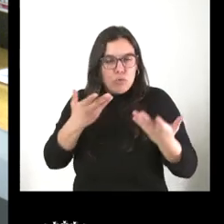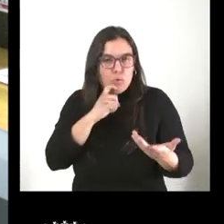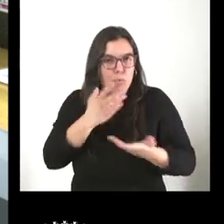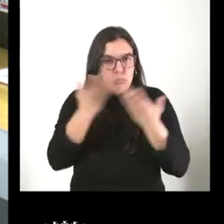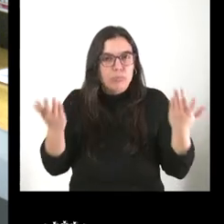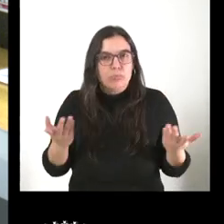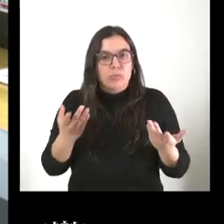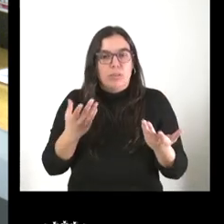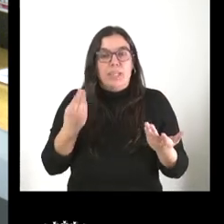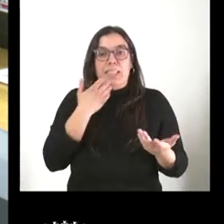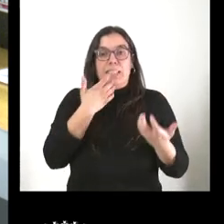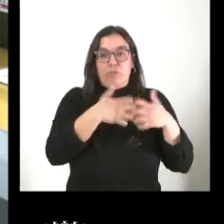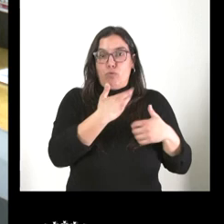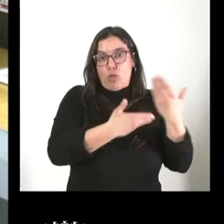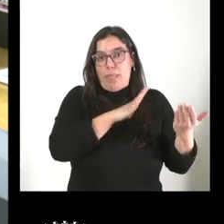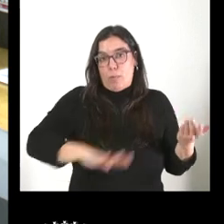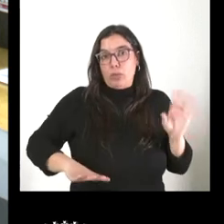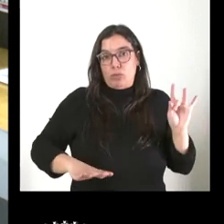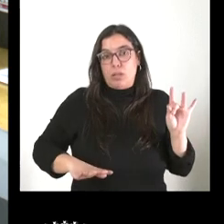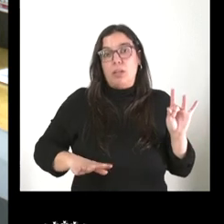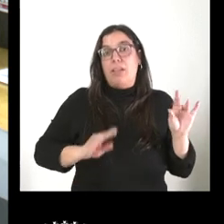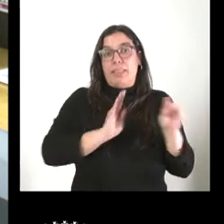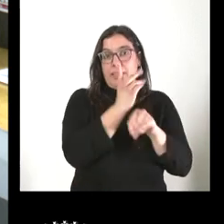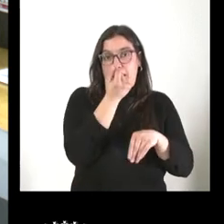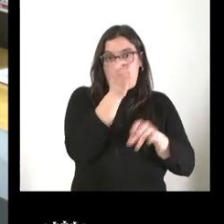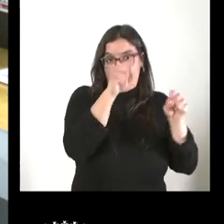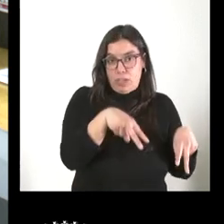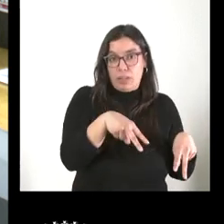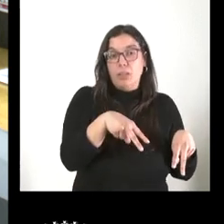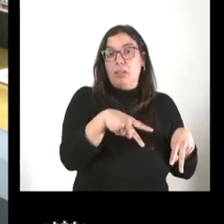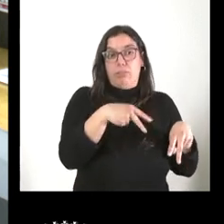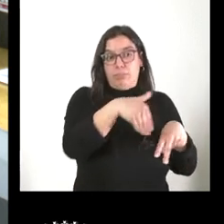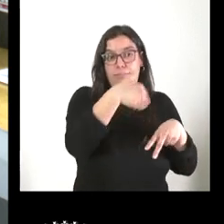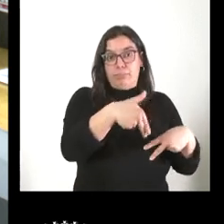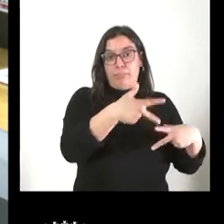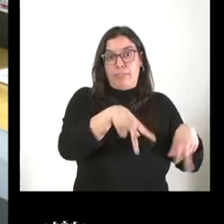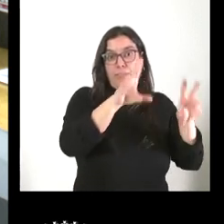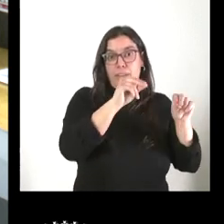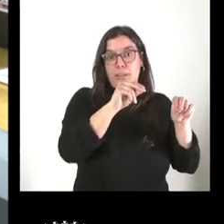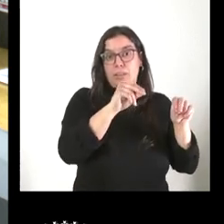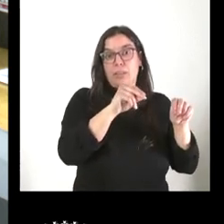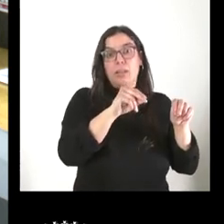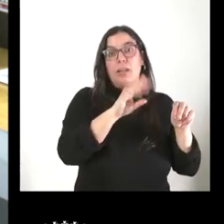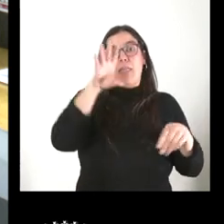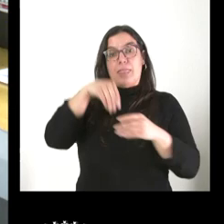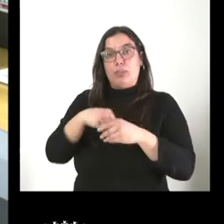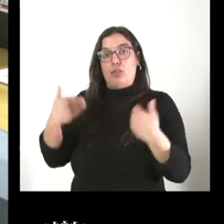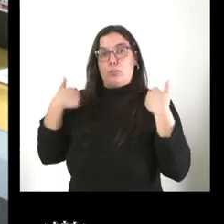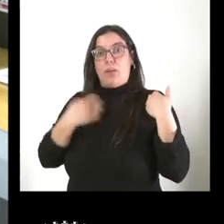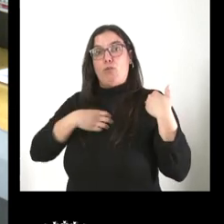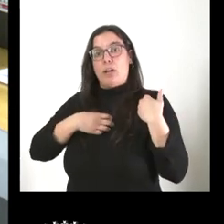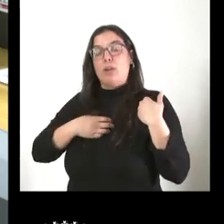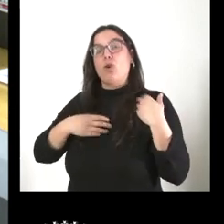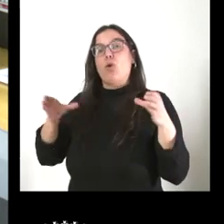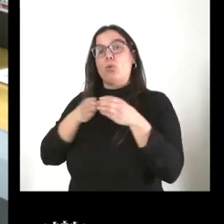el ser la sigue funcionando de momento estas sin financiación dejará de funcionar pasará a ser un tema de los funcionarios de la junta pero me gustaría saber de qué